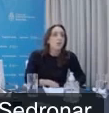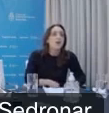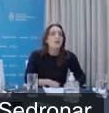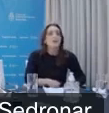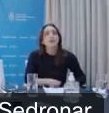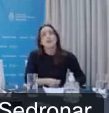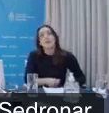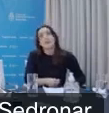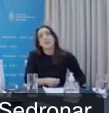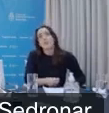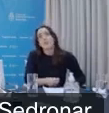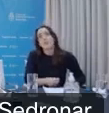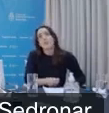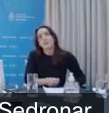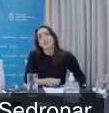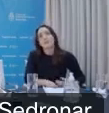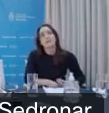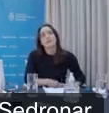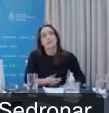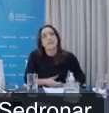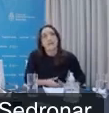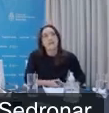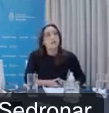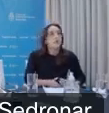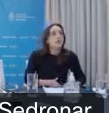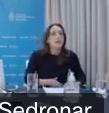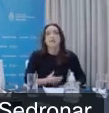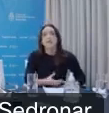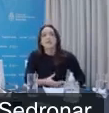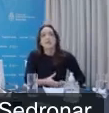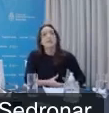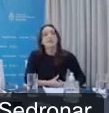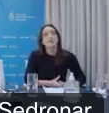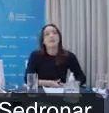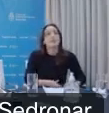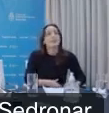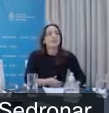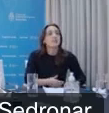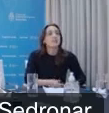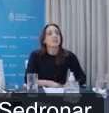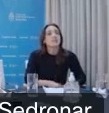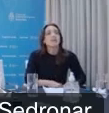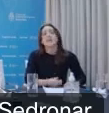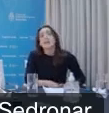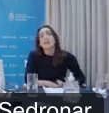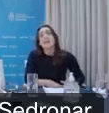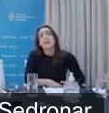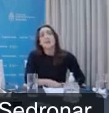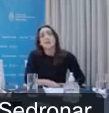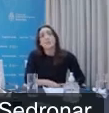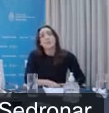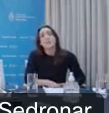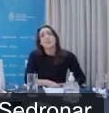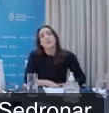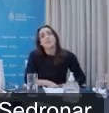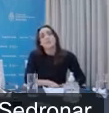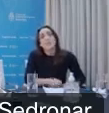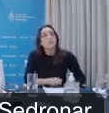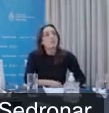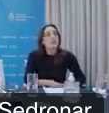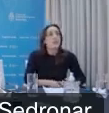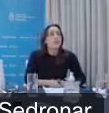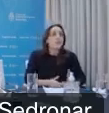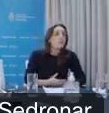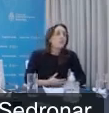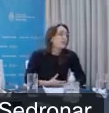al agua, como les decía antes, tiene que trabajar y cuidar a hermanos, a hermanitas, que la de un chico